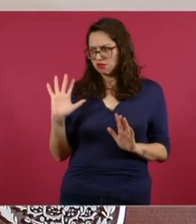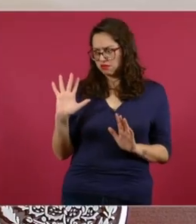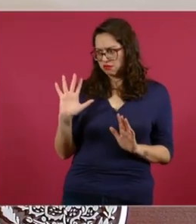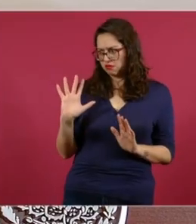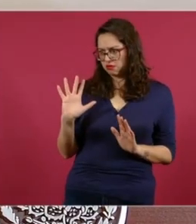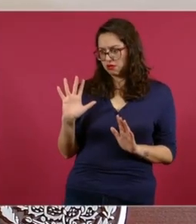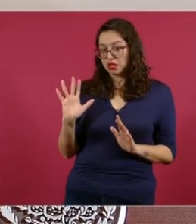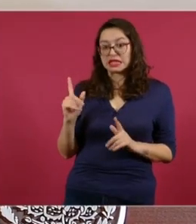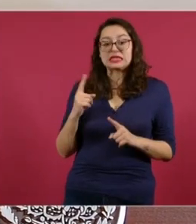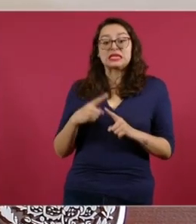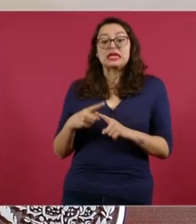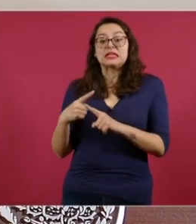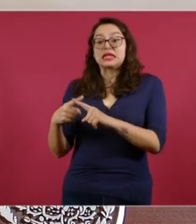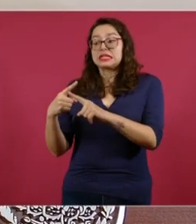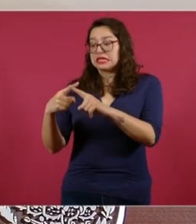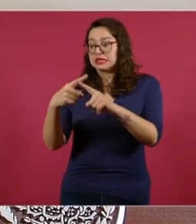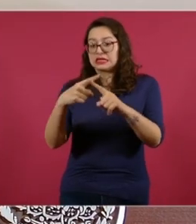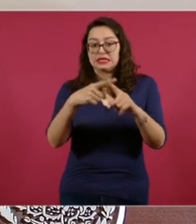porque no hay impunidad,